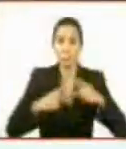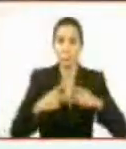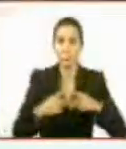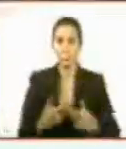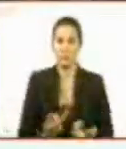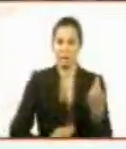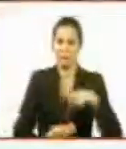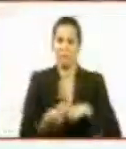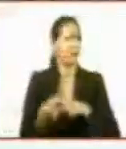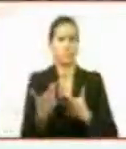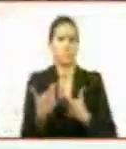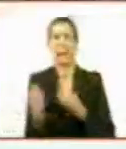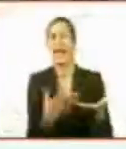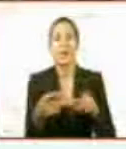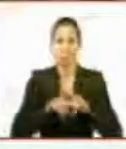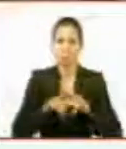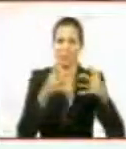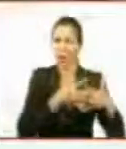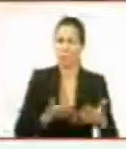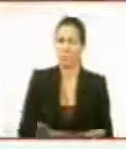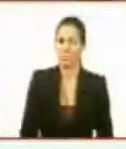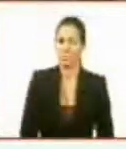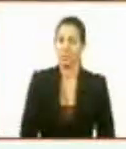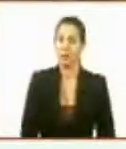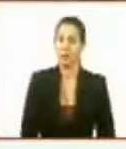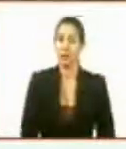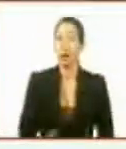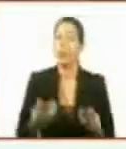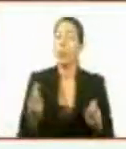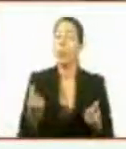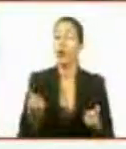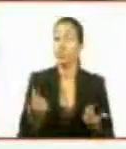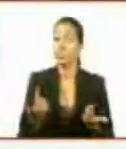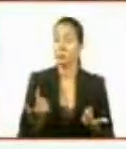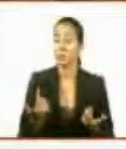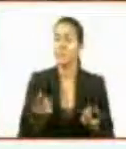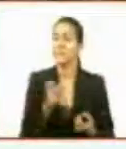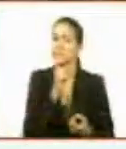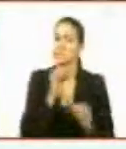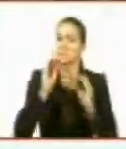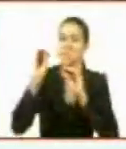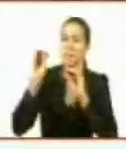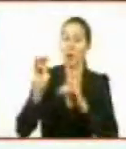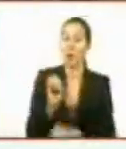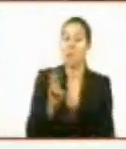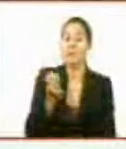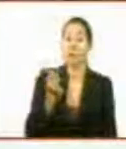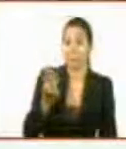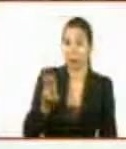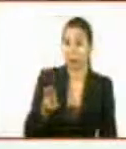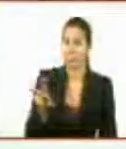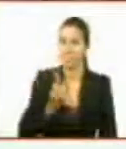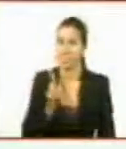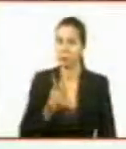Regalando el petróleo a Estados Unidos. Ahora, ¿cuánto nos costó convocar a la OPEP? Venezuela estaba